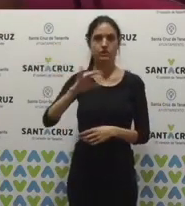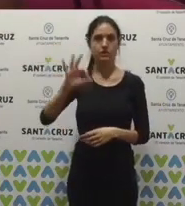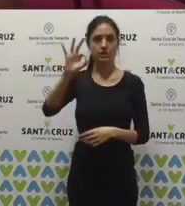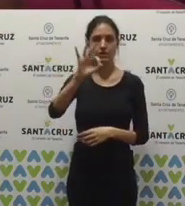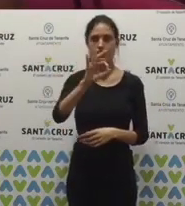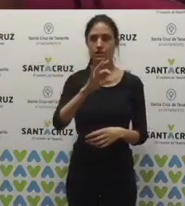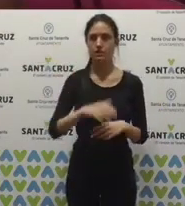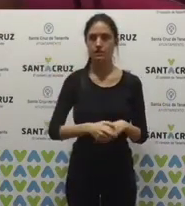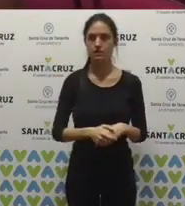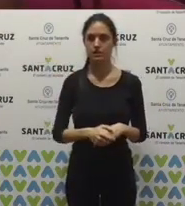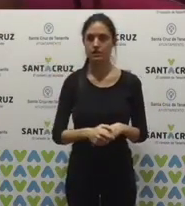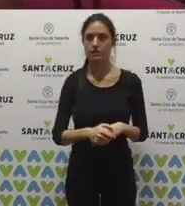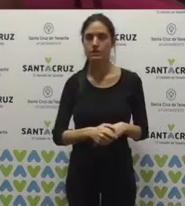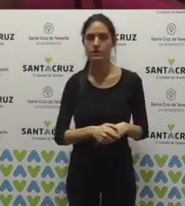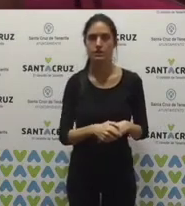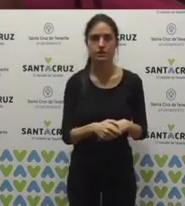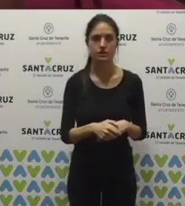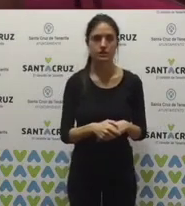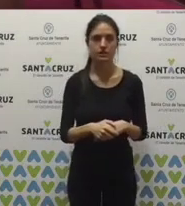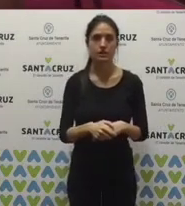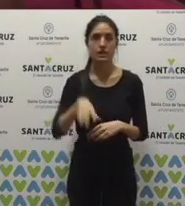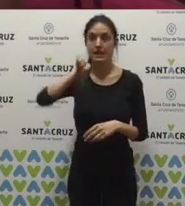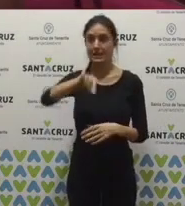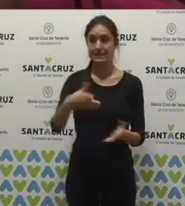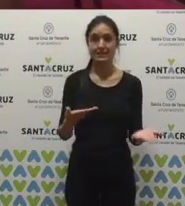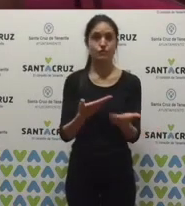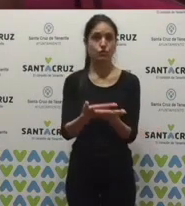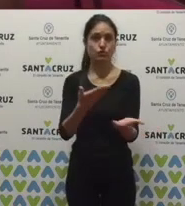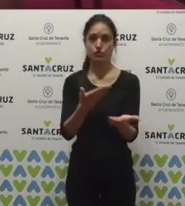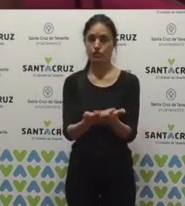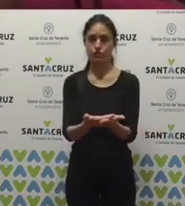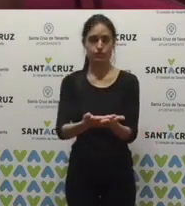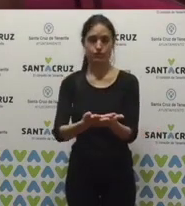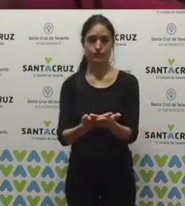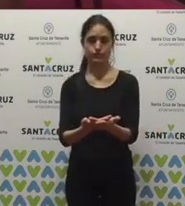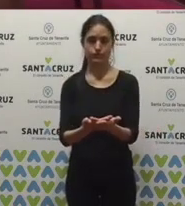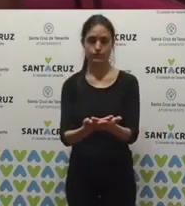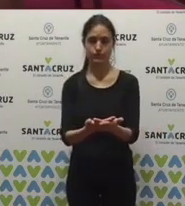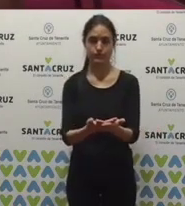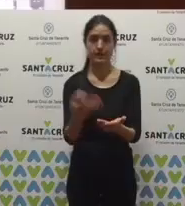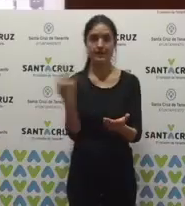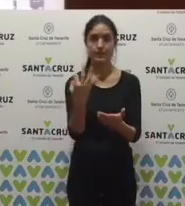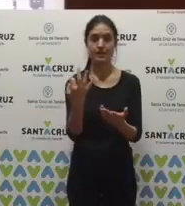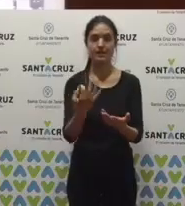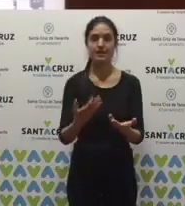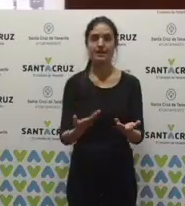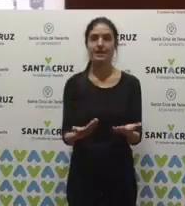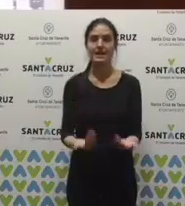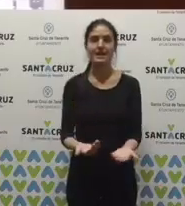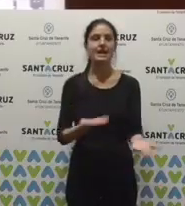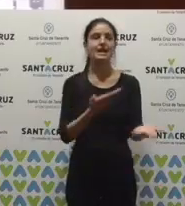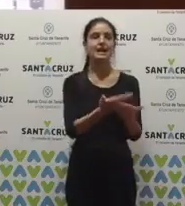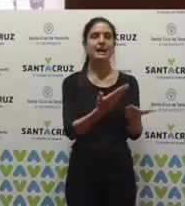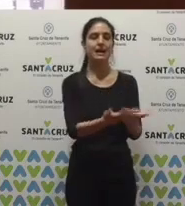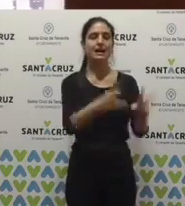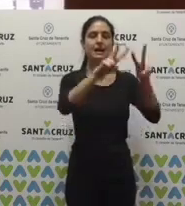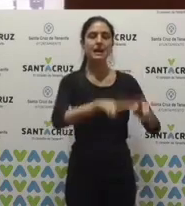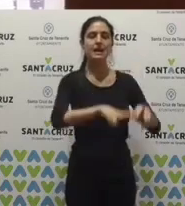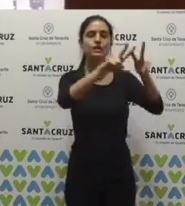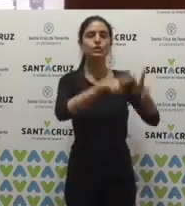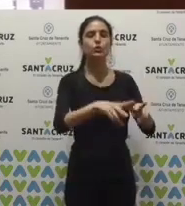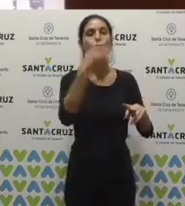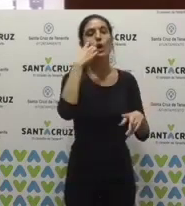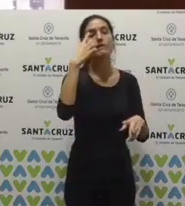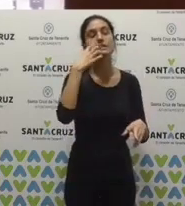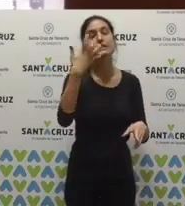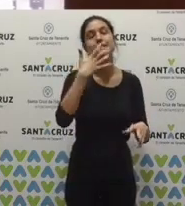esta es una emoción que propone que no puede ser otra manera en cargar el estudio de la conveniencia de pasar